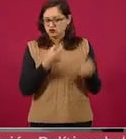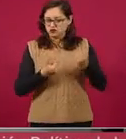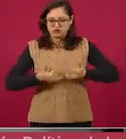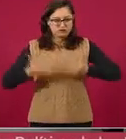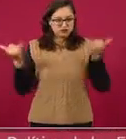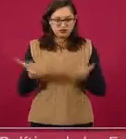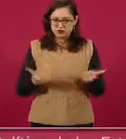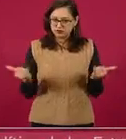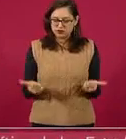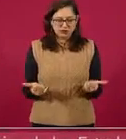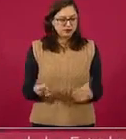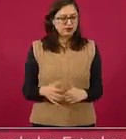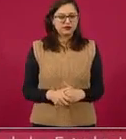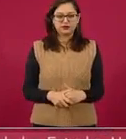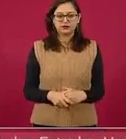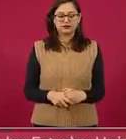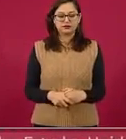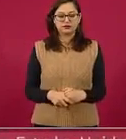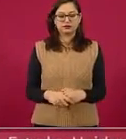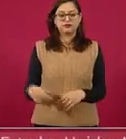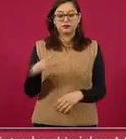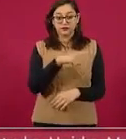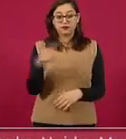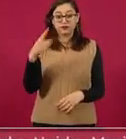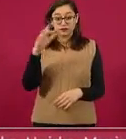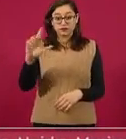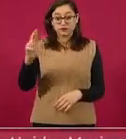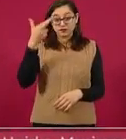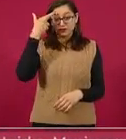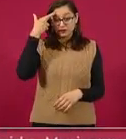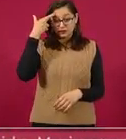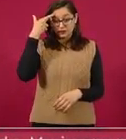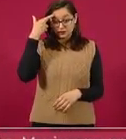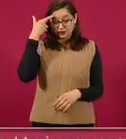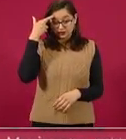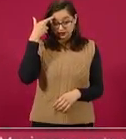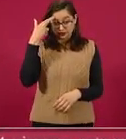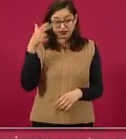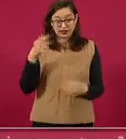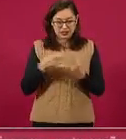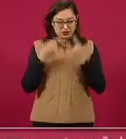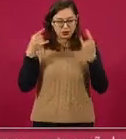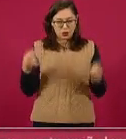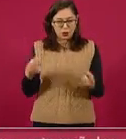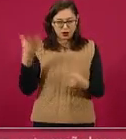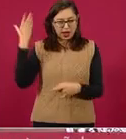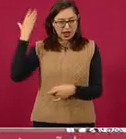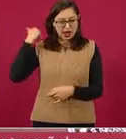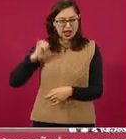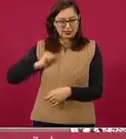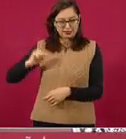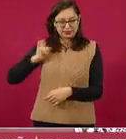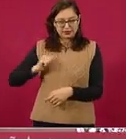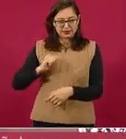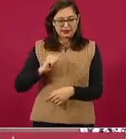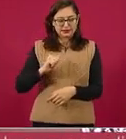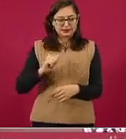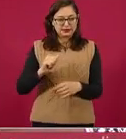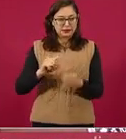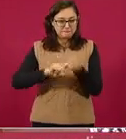¿Se acuerdan de lo del símil del elefante, del ejemplo del elefante? Pues eso